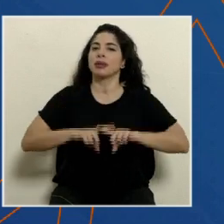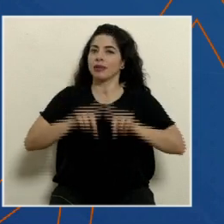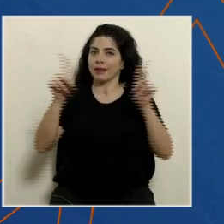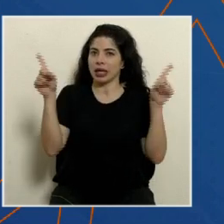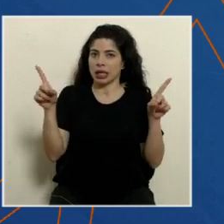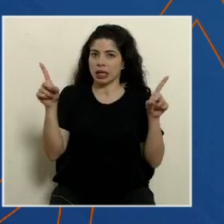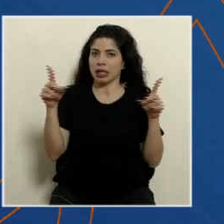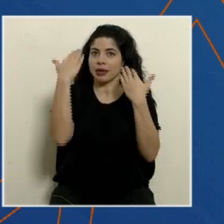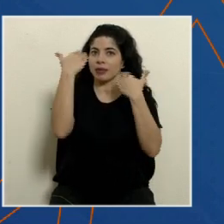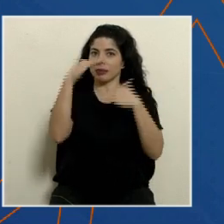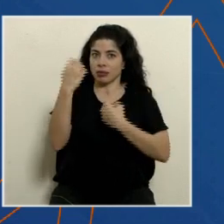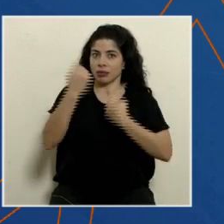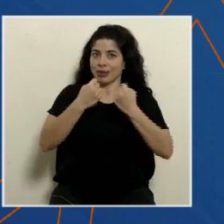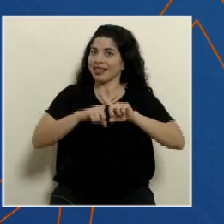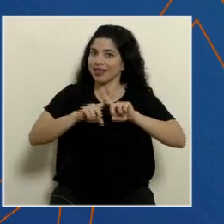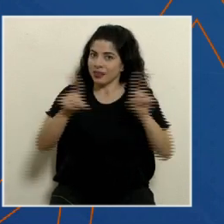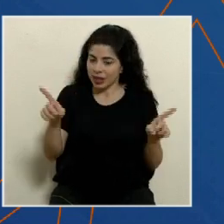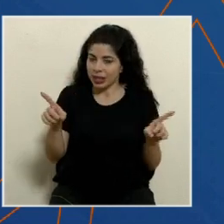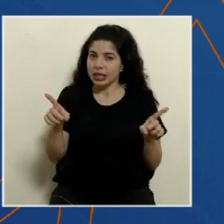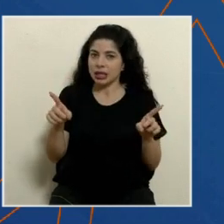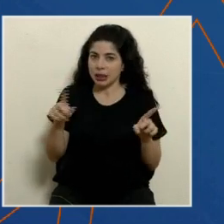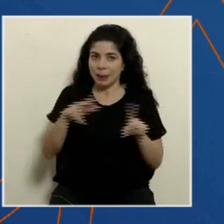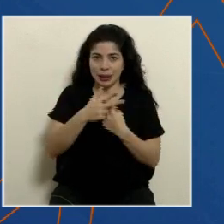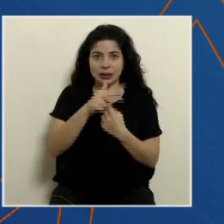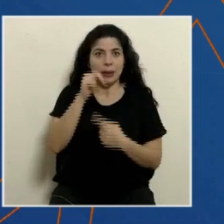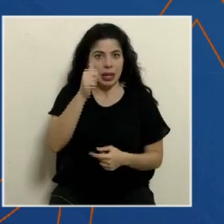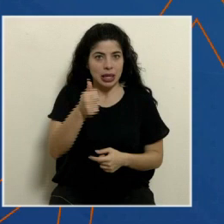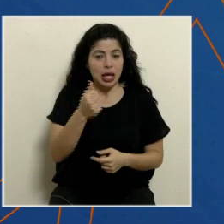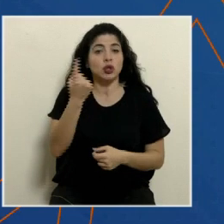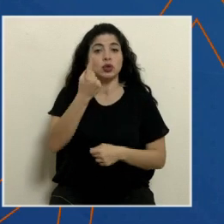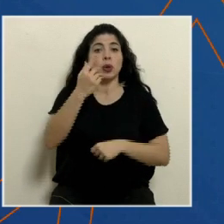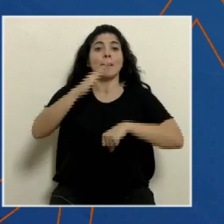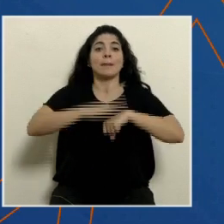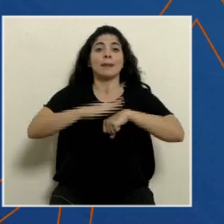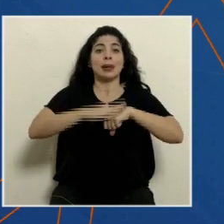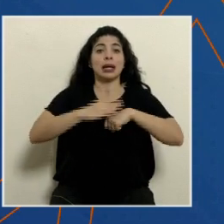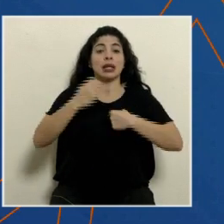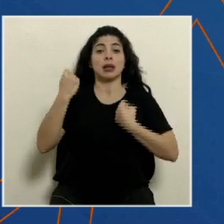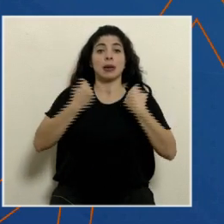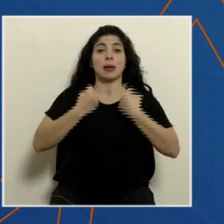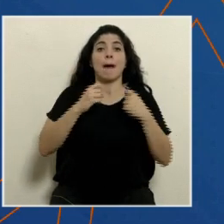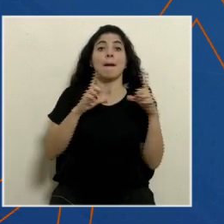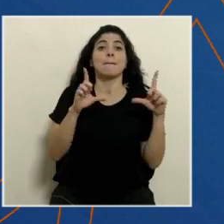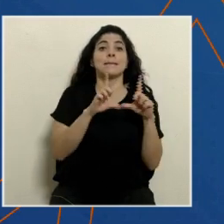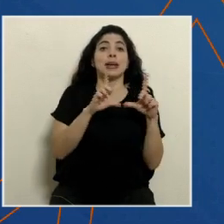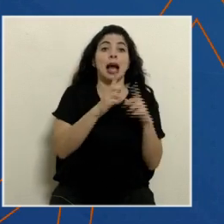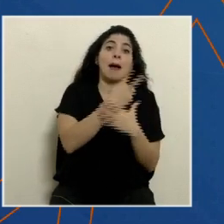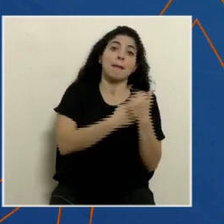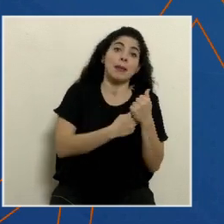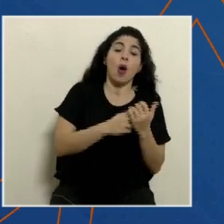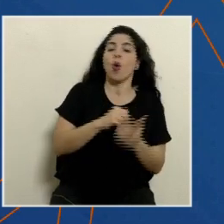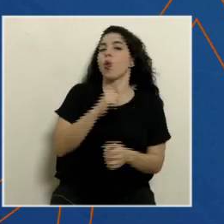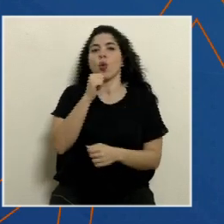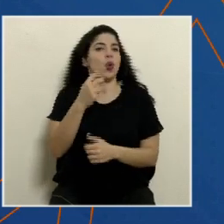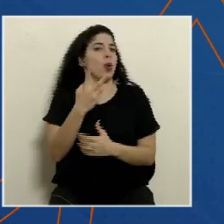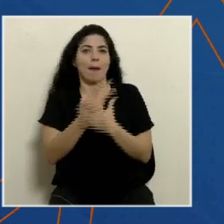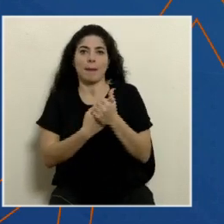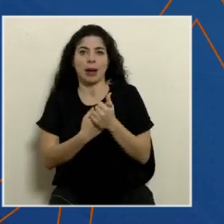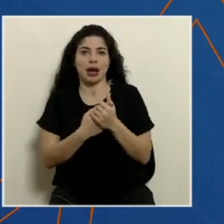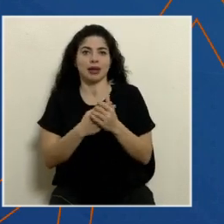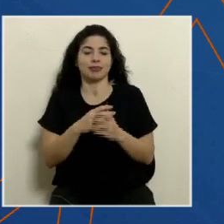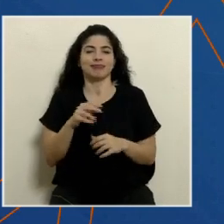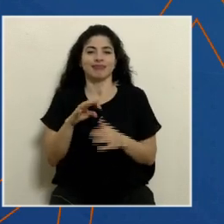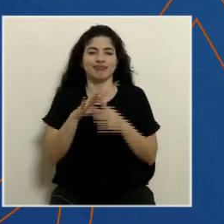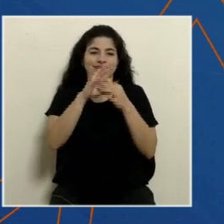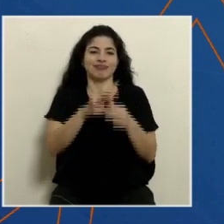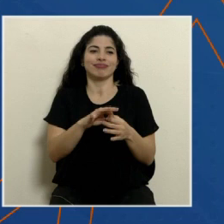de restricción vehicular, donde se permitirá la circulación por placas pares e impares, de acuerdo con lo que